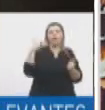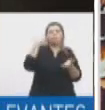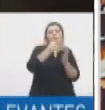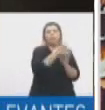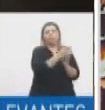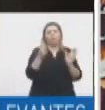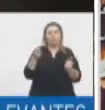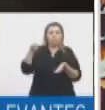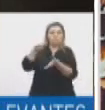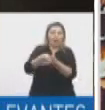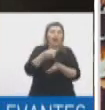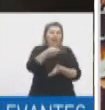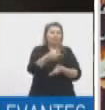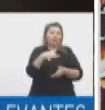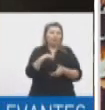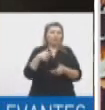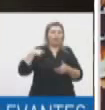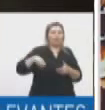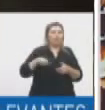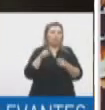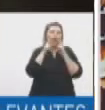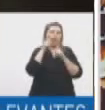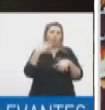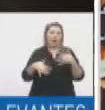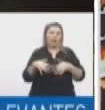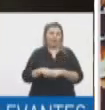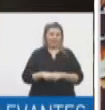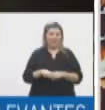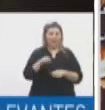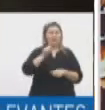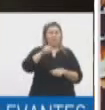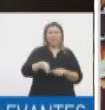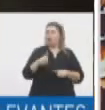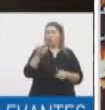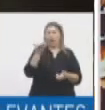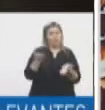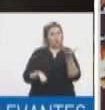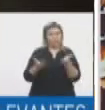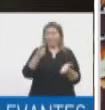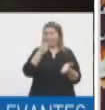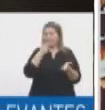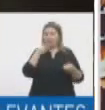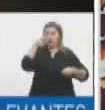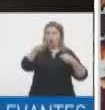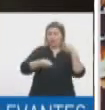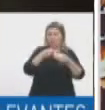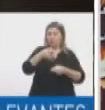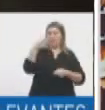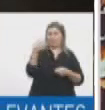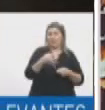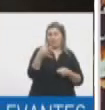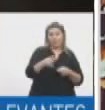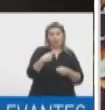privada no no tiene que estar en manos del Estado ni en manos de eh ninguna empresa que esté vinculada a la